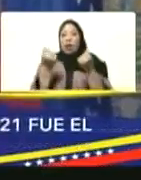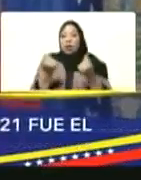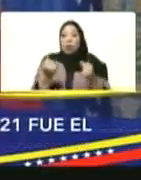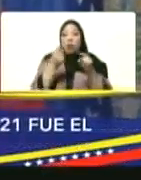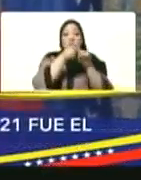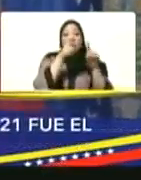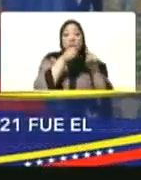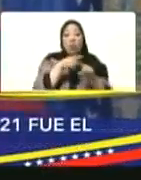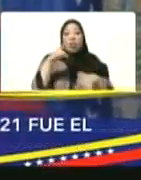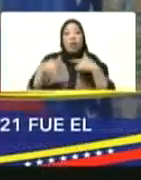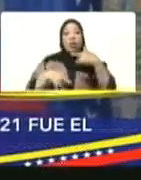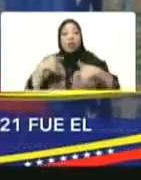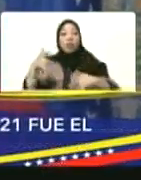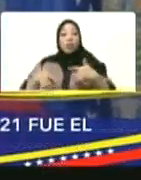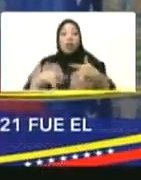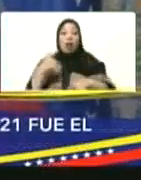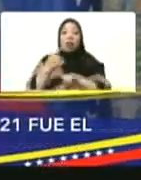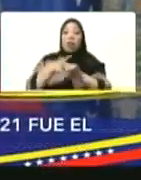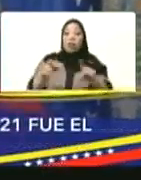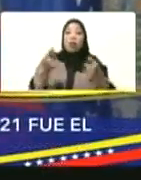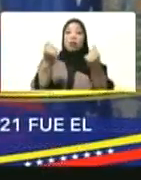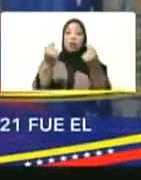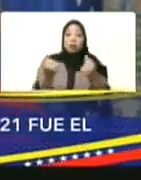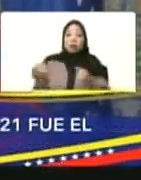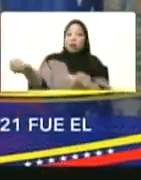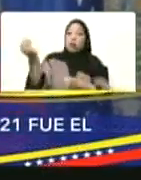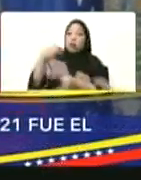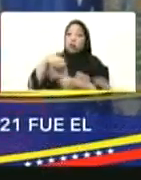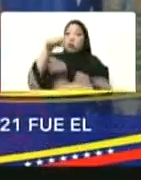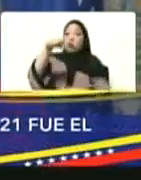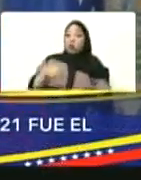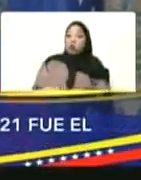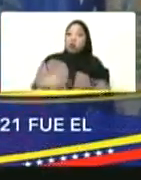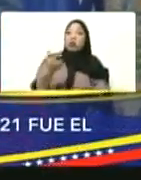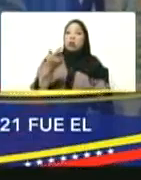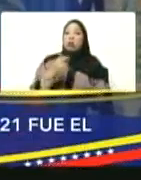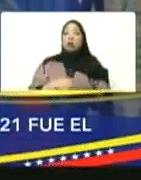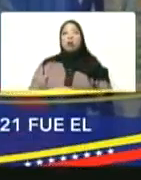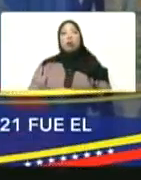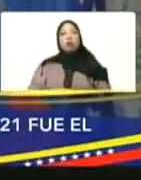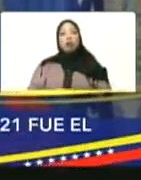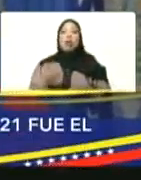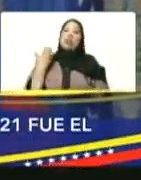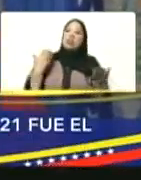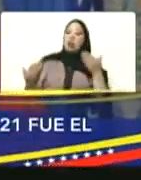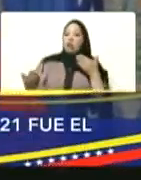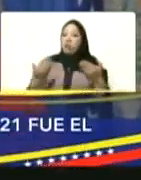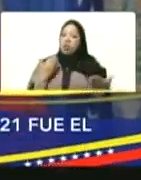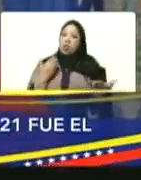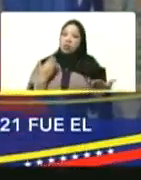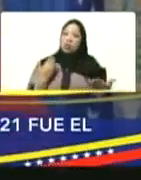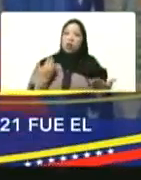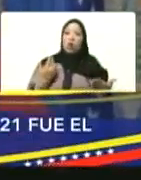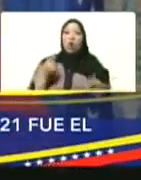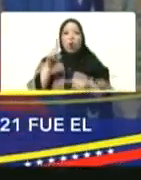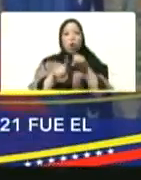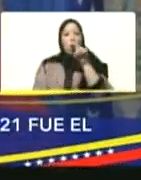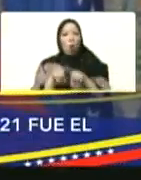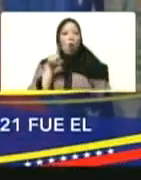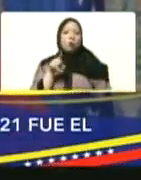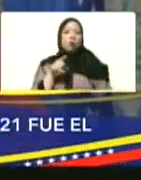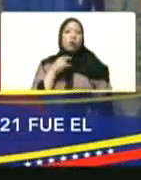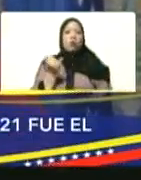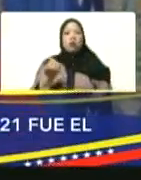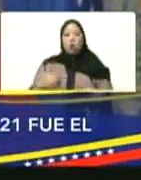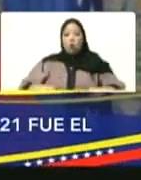diversifiée pour créer davantage de biens, de services et une économie renforcée,